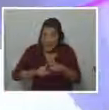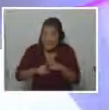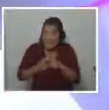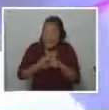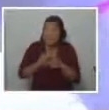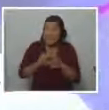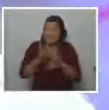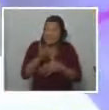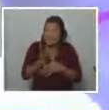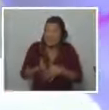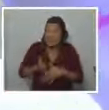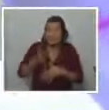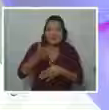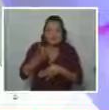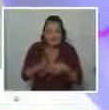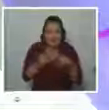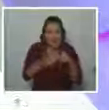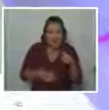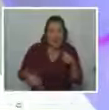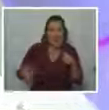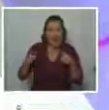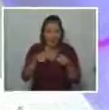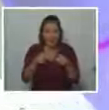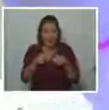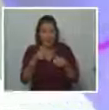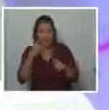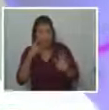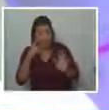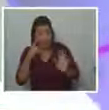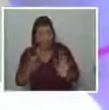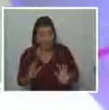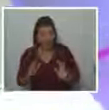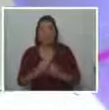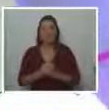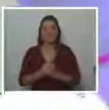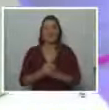a detener la rueda de la fortuna. Bueno, vamos a ver.